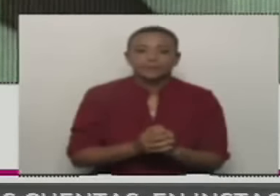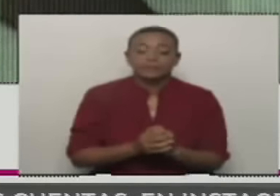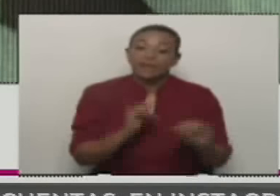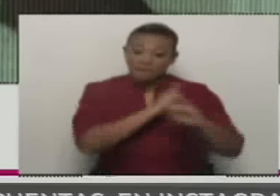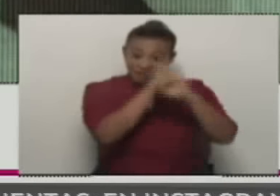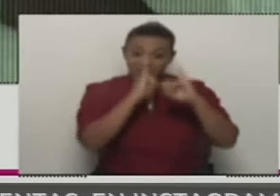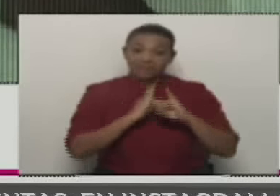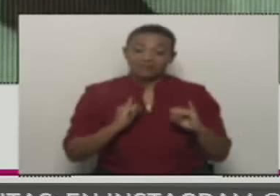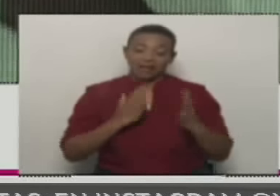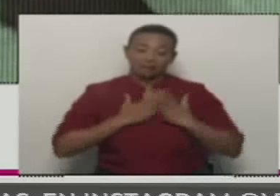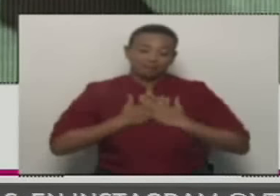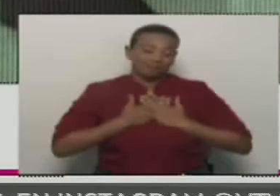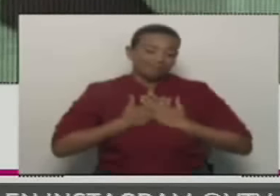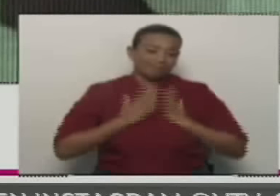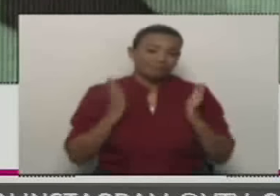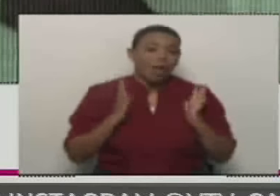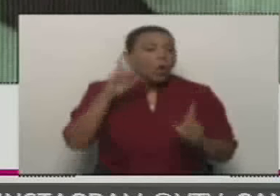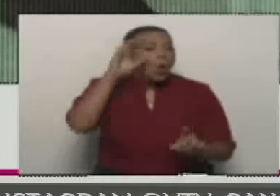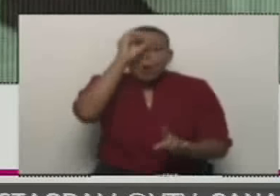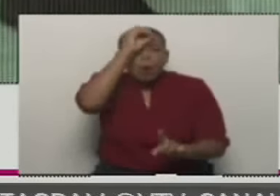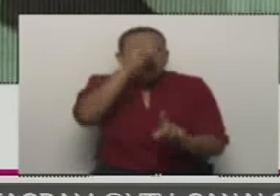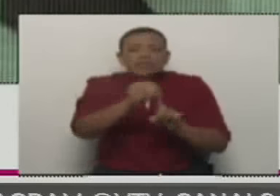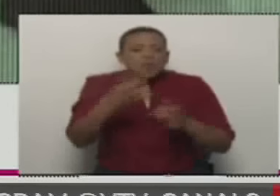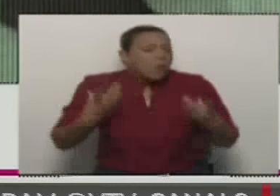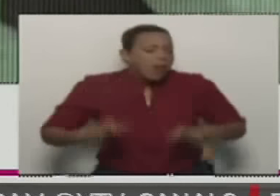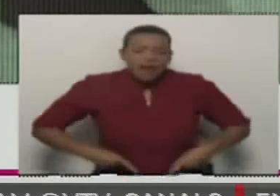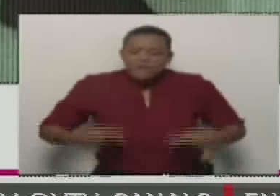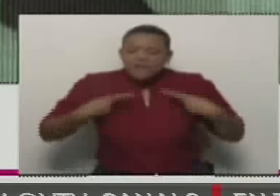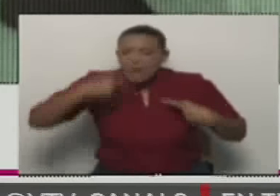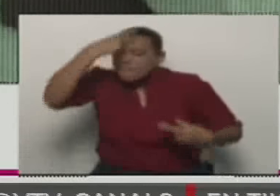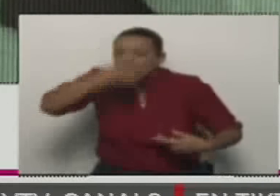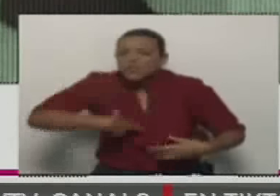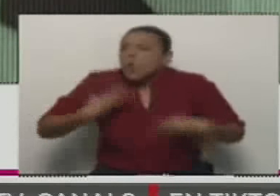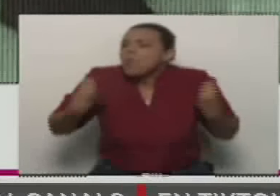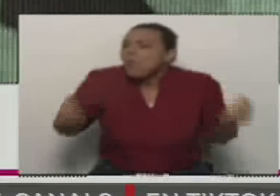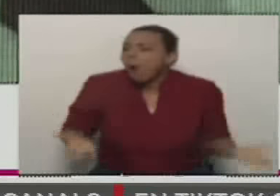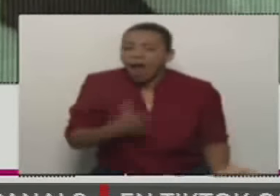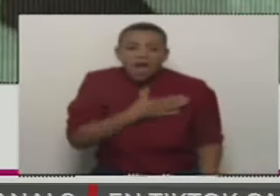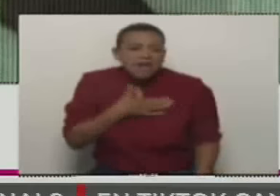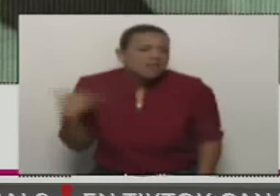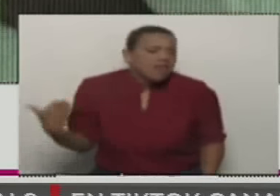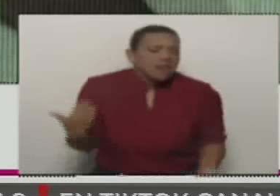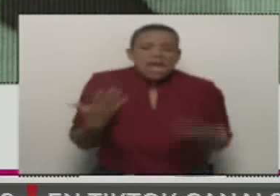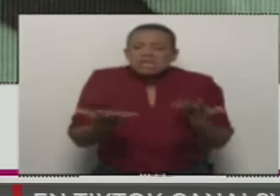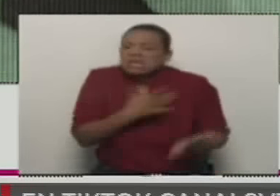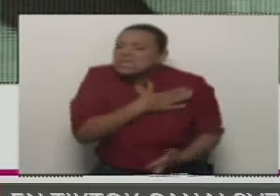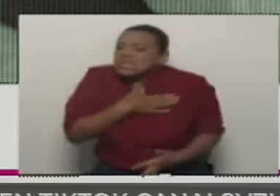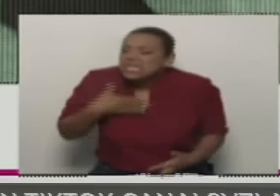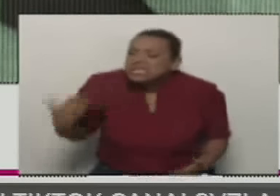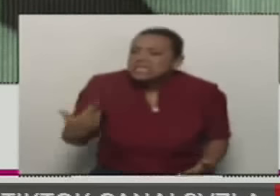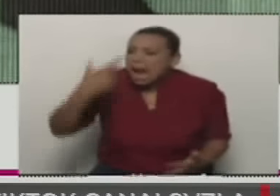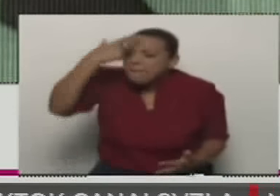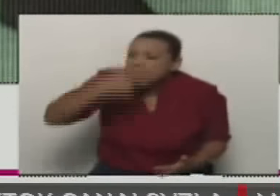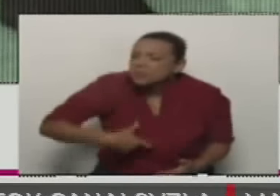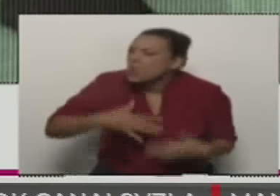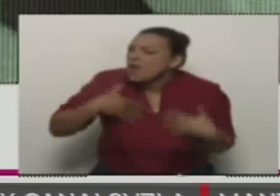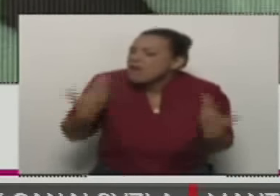Felicidad, felicidad, porque ¿cuál es el objetivo de la vida? Decíamos en estos días. Ah, Silita, el objetivo de la